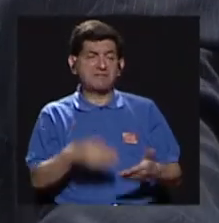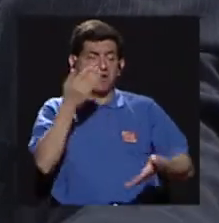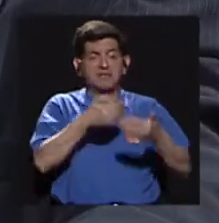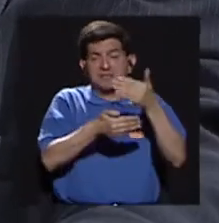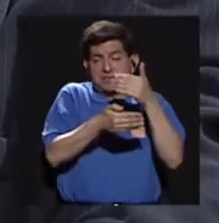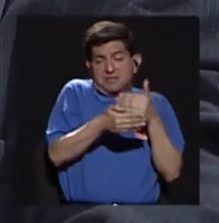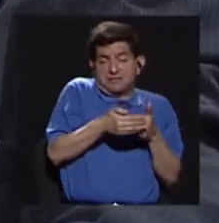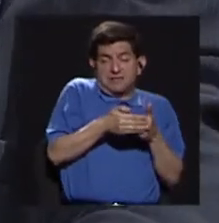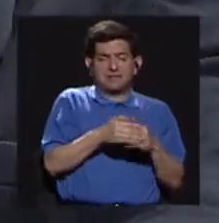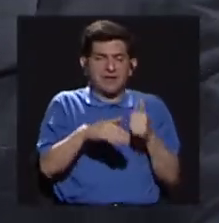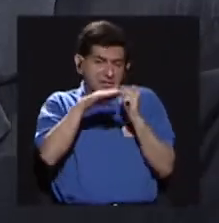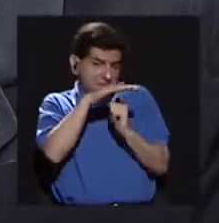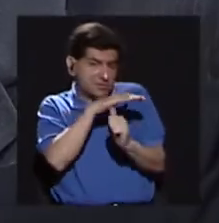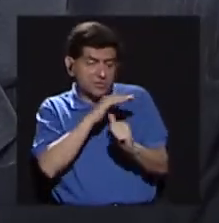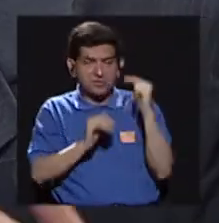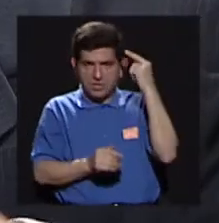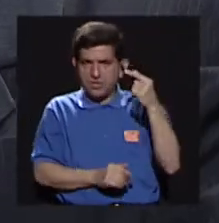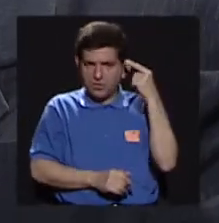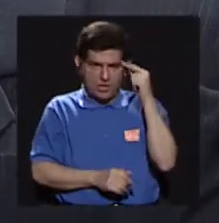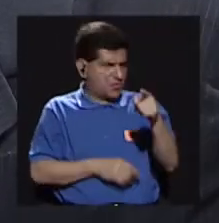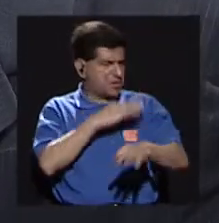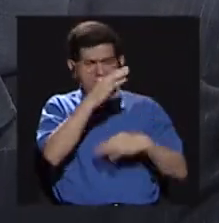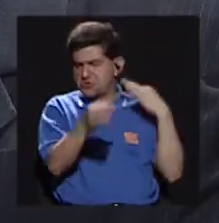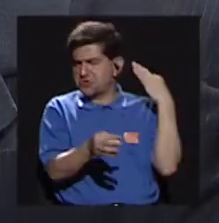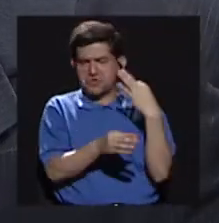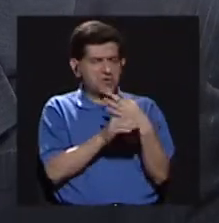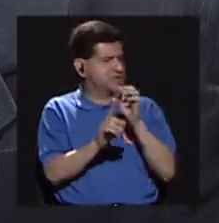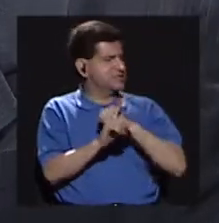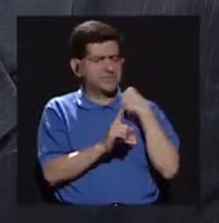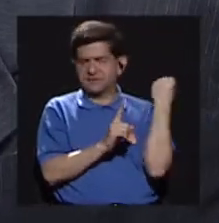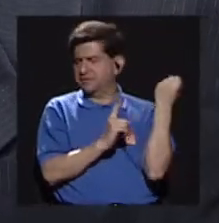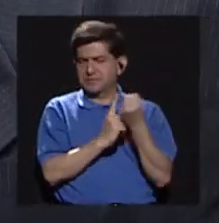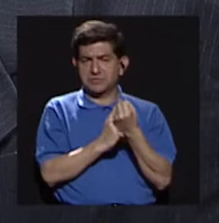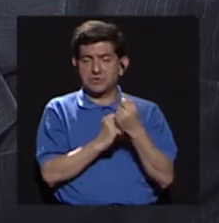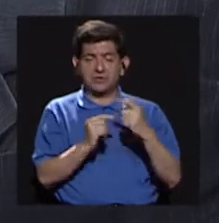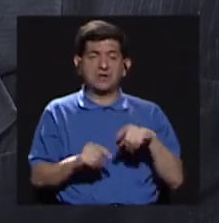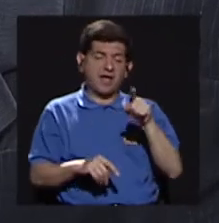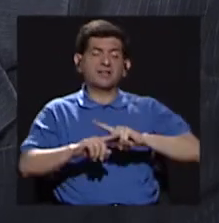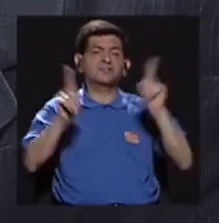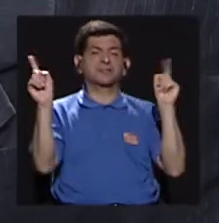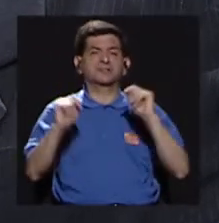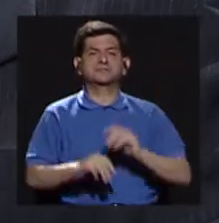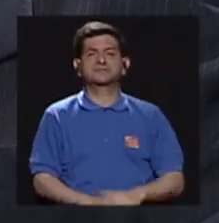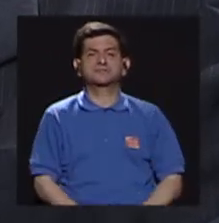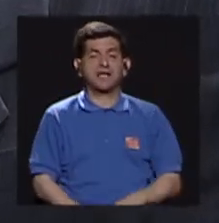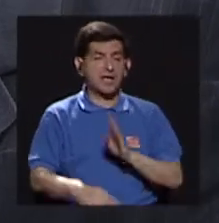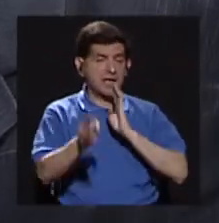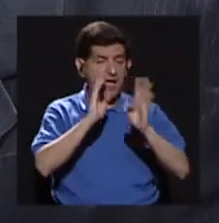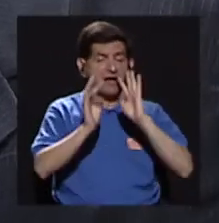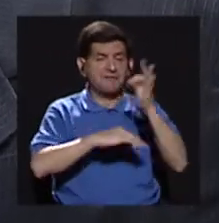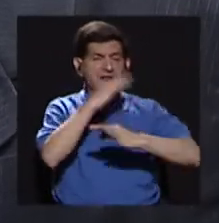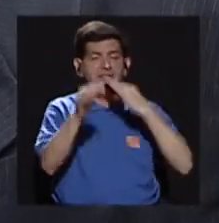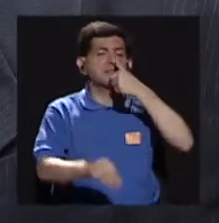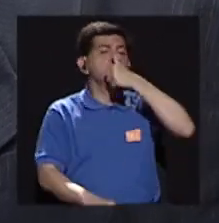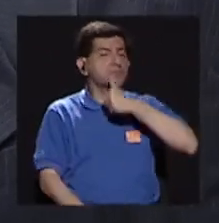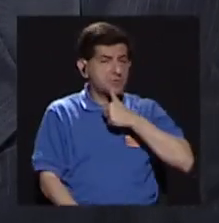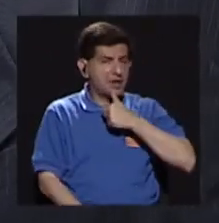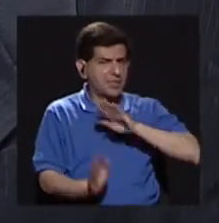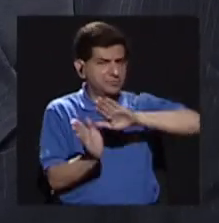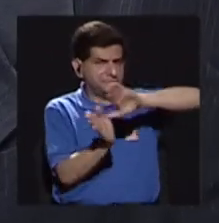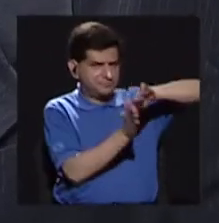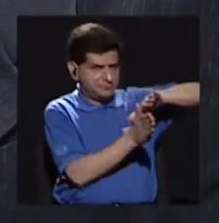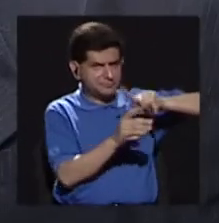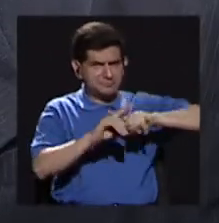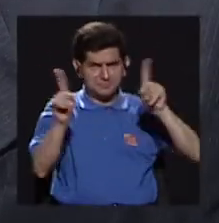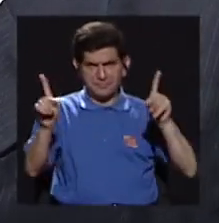etcétera que este gobierno no es dado a conversar tras bambalinas eso es otra cosa hagamos conversaciones de carácter privado pero